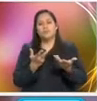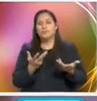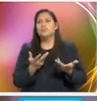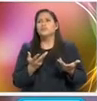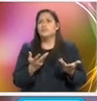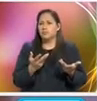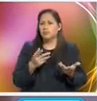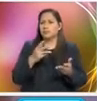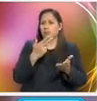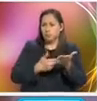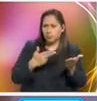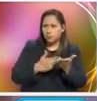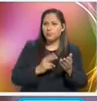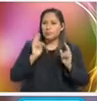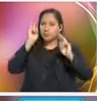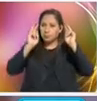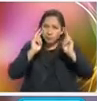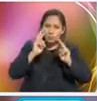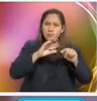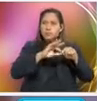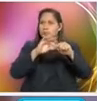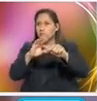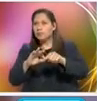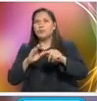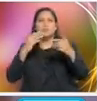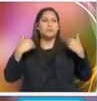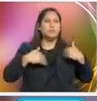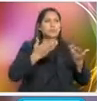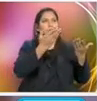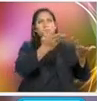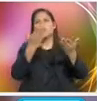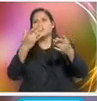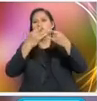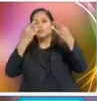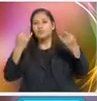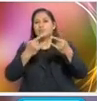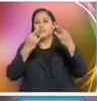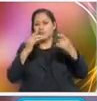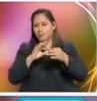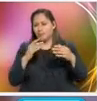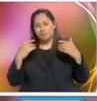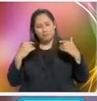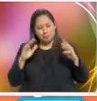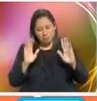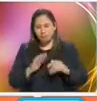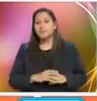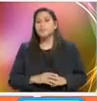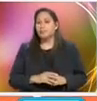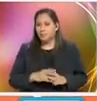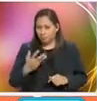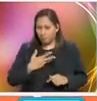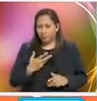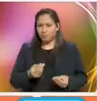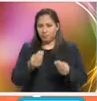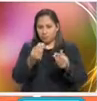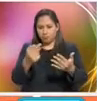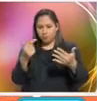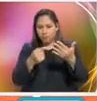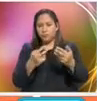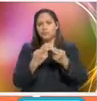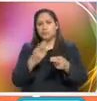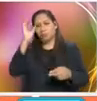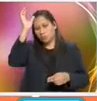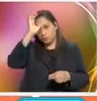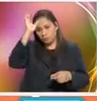que hay talleres, visitas mediadas, recorridos, narraciones, en fin, es una gran oferta cultural.